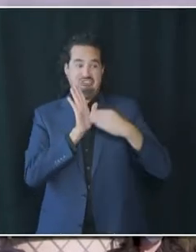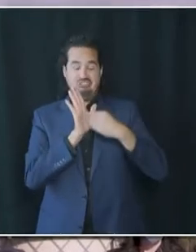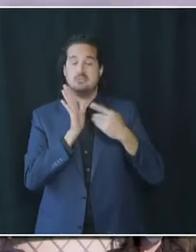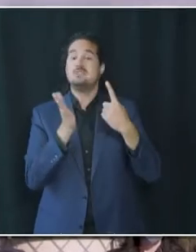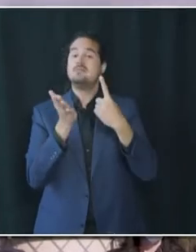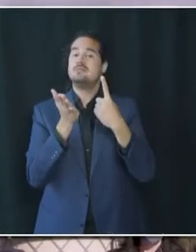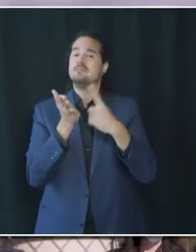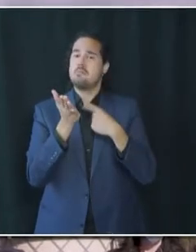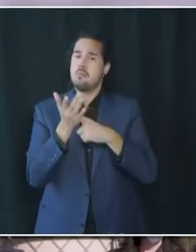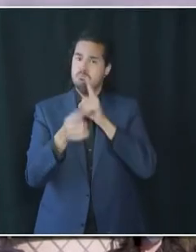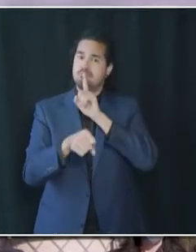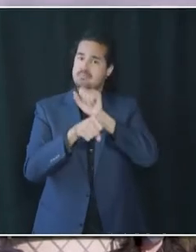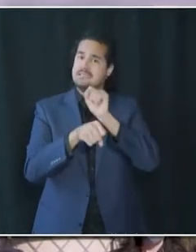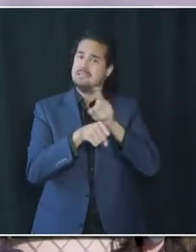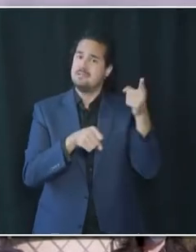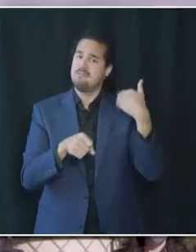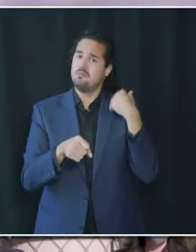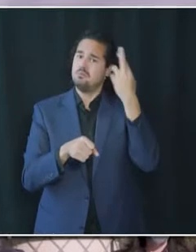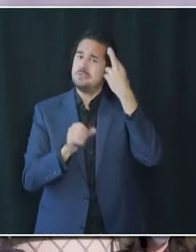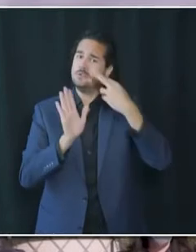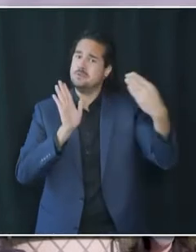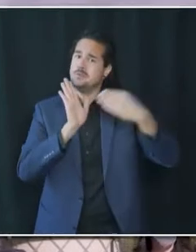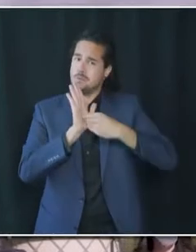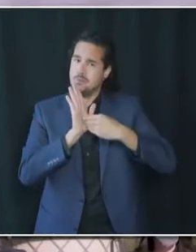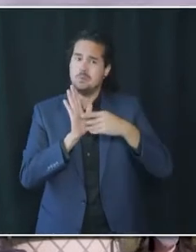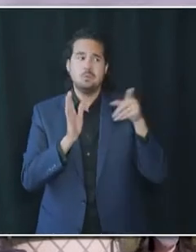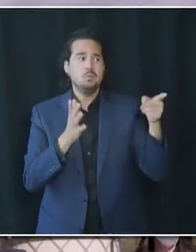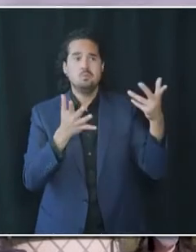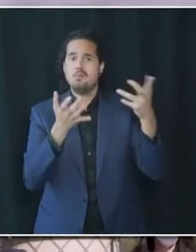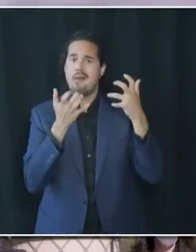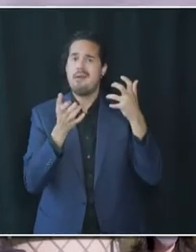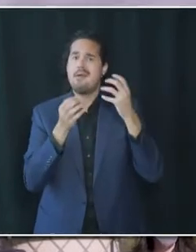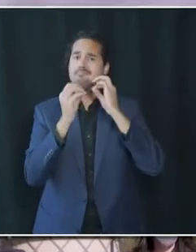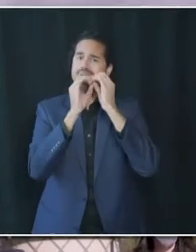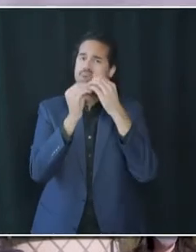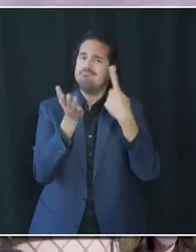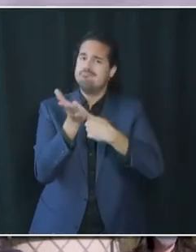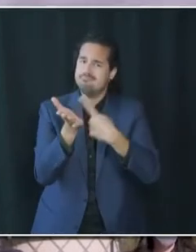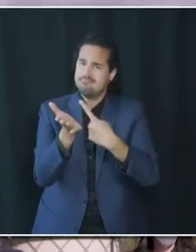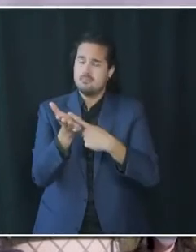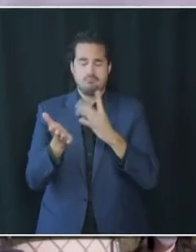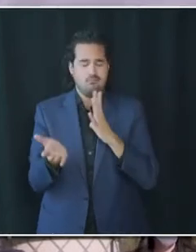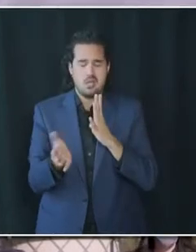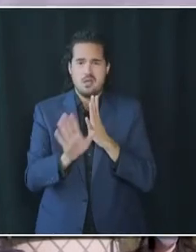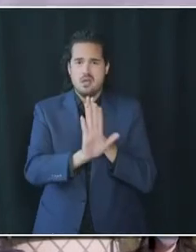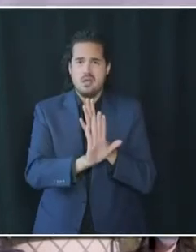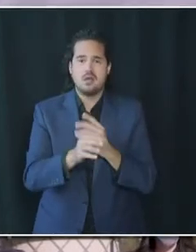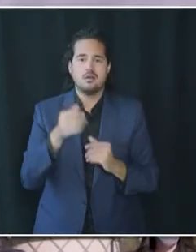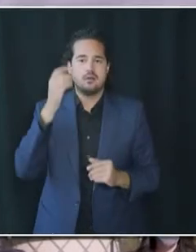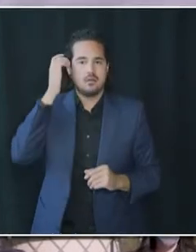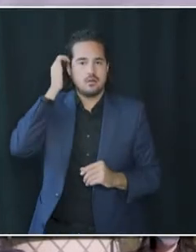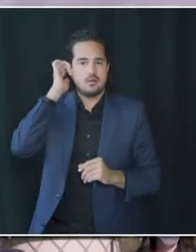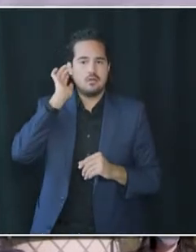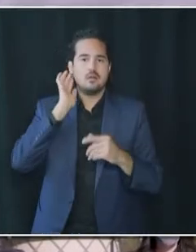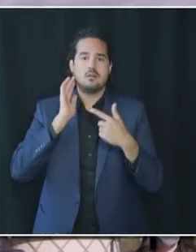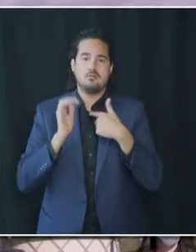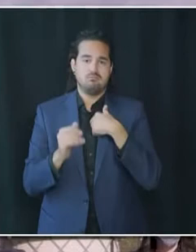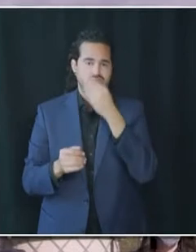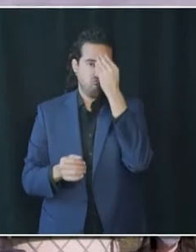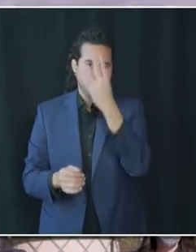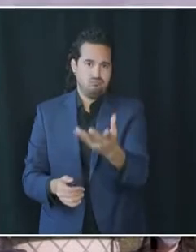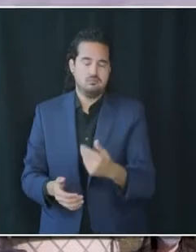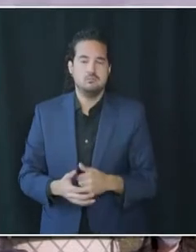y algunos si tienen bases son legítimos quieren lograr cosas buenas y yo lo reconozco y estamos procesando esto también